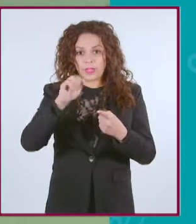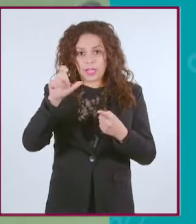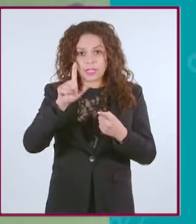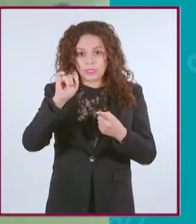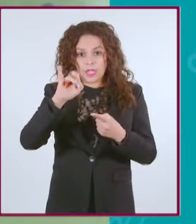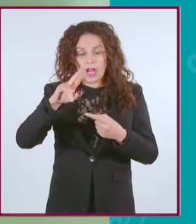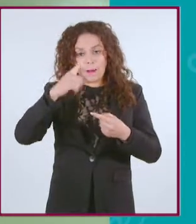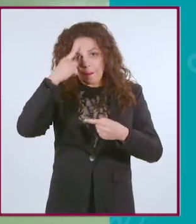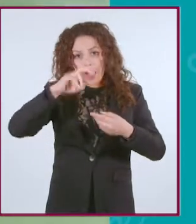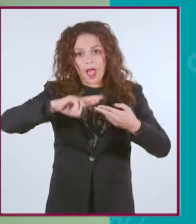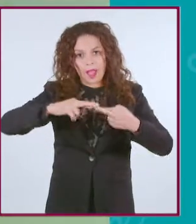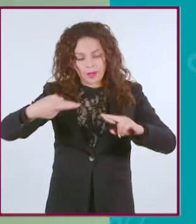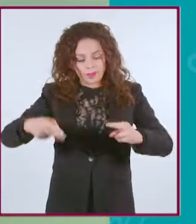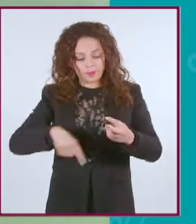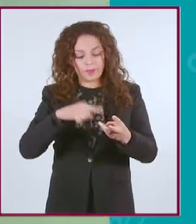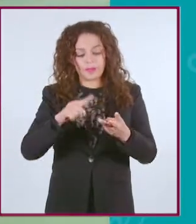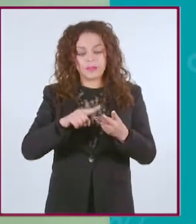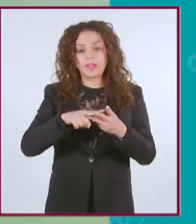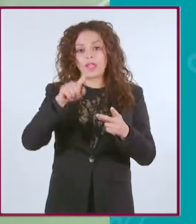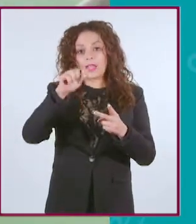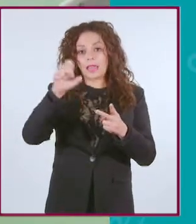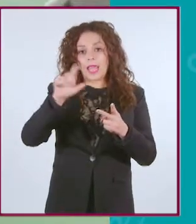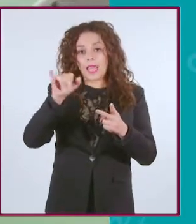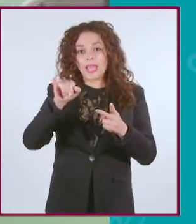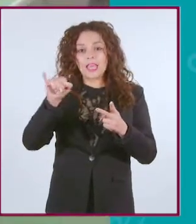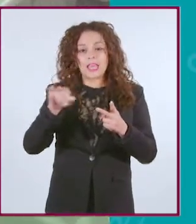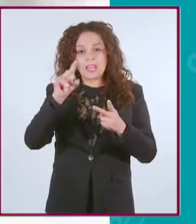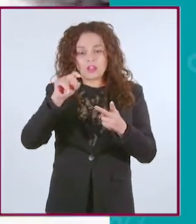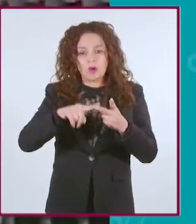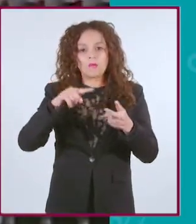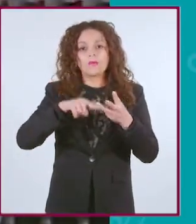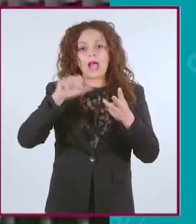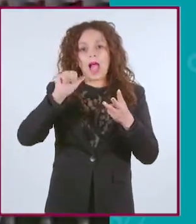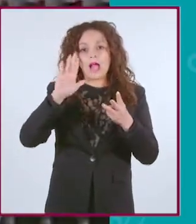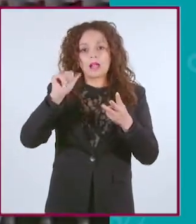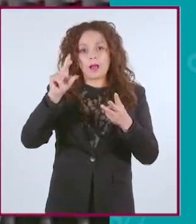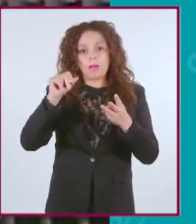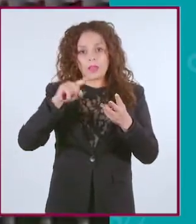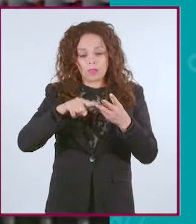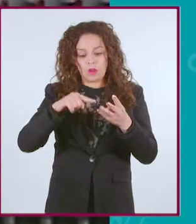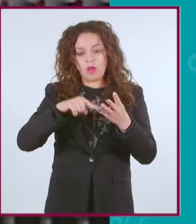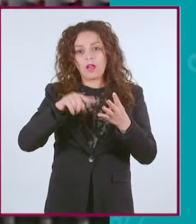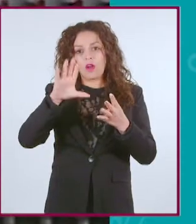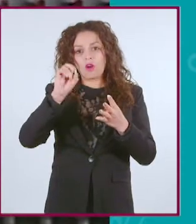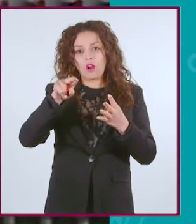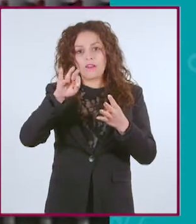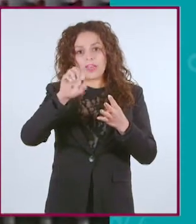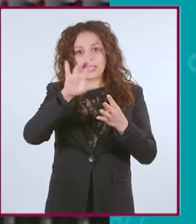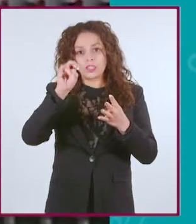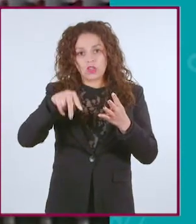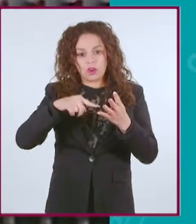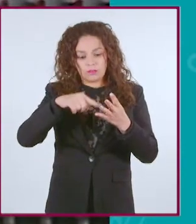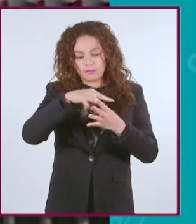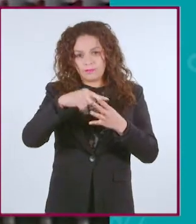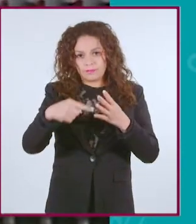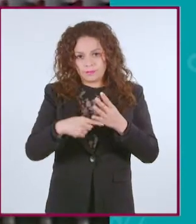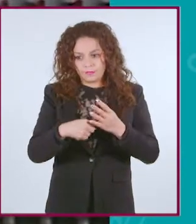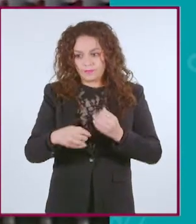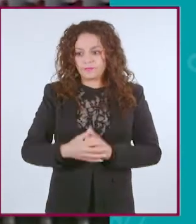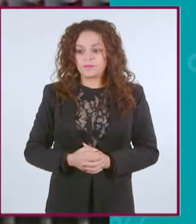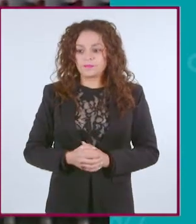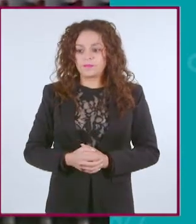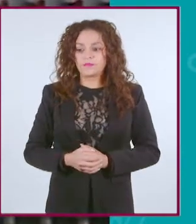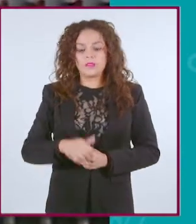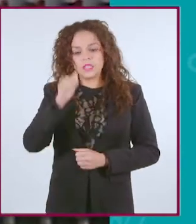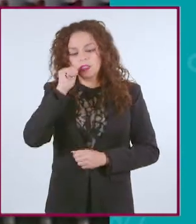hilados, ingeniero textil en tejidos, ingeniero textil en acabados, ingeniero textil en confección. Nosotros primeramente empezamos por hacer el